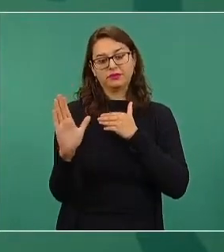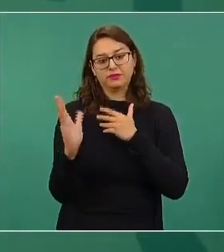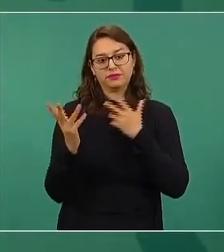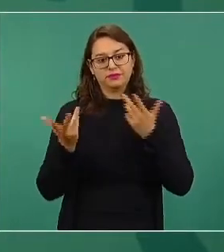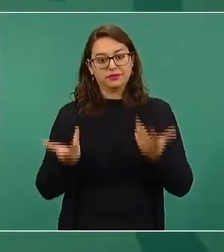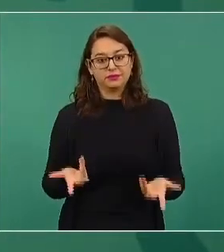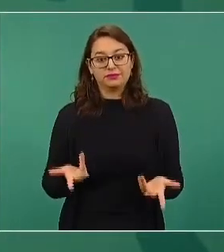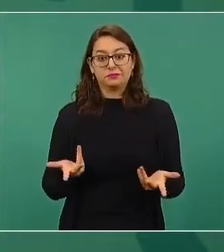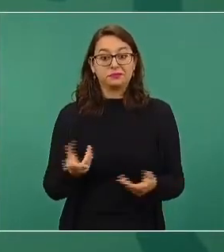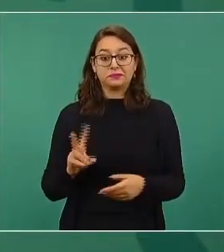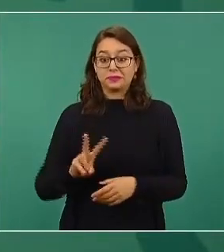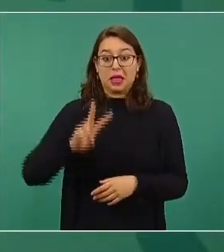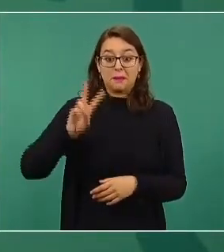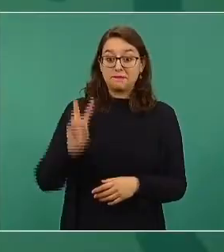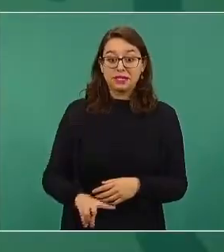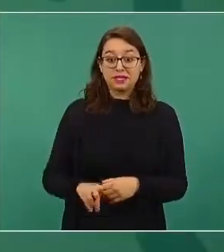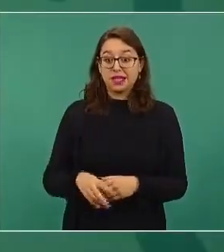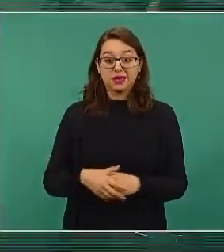Es que la verdad